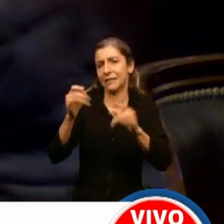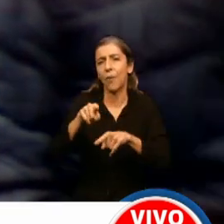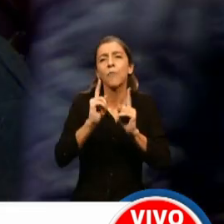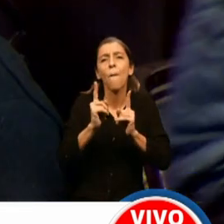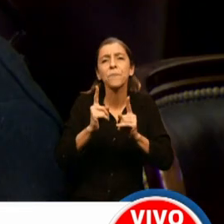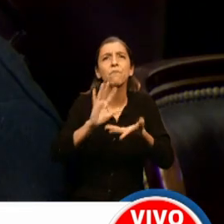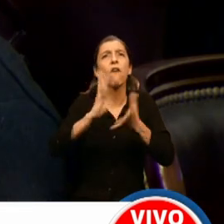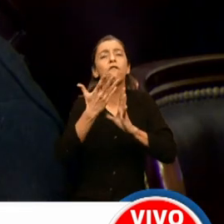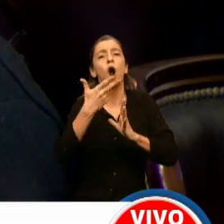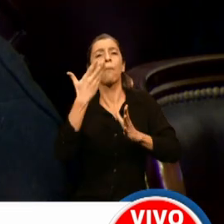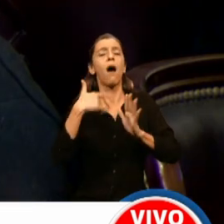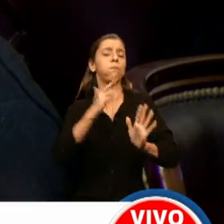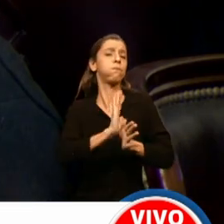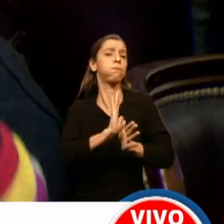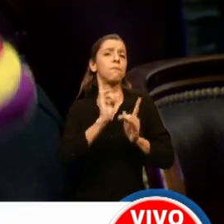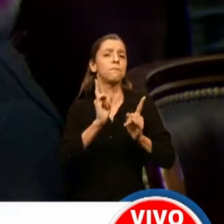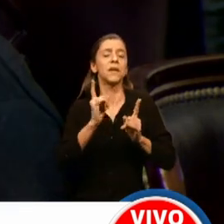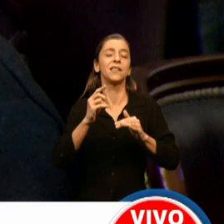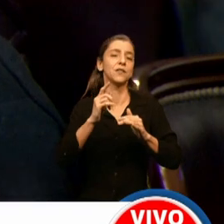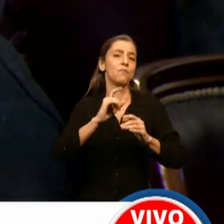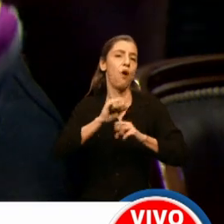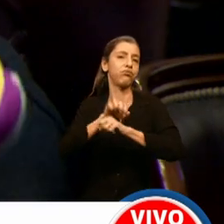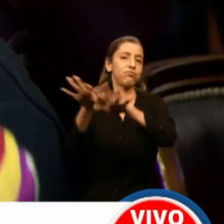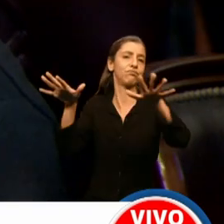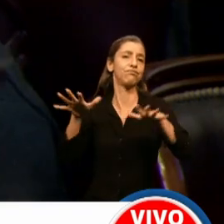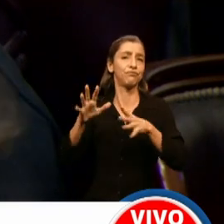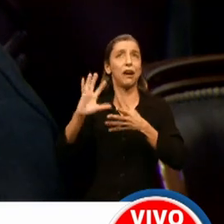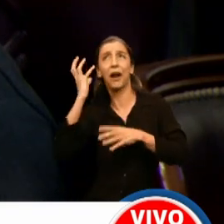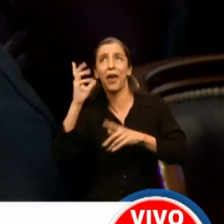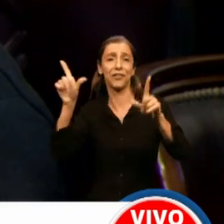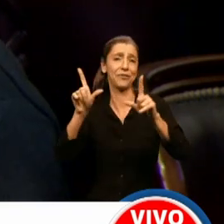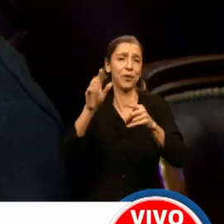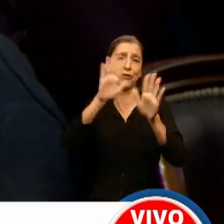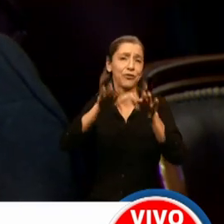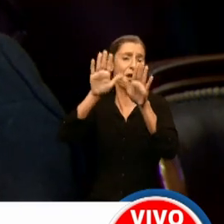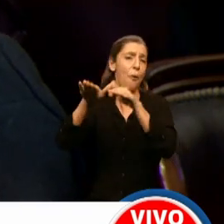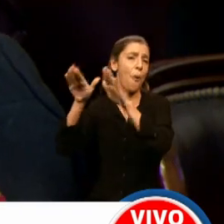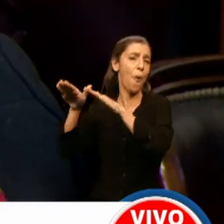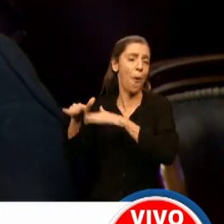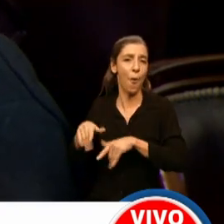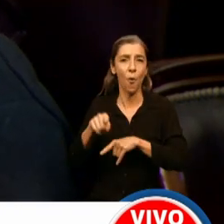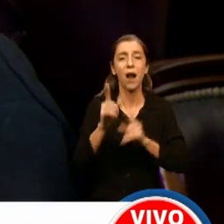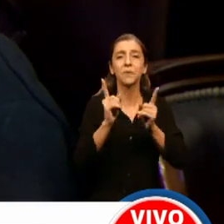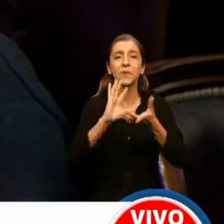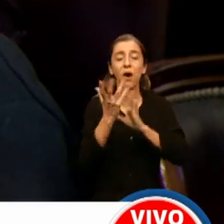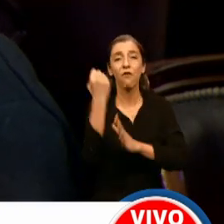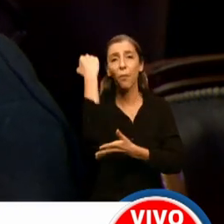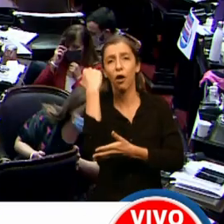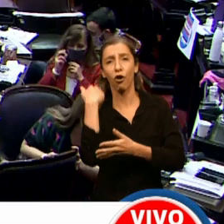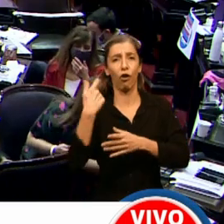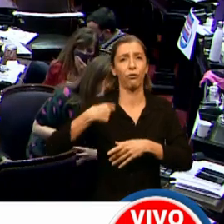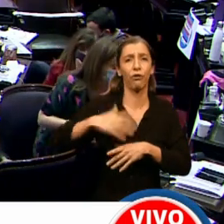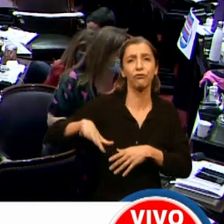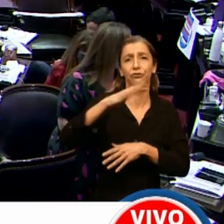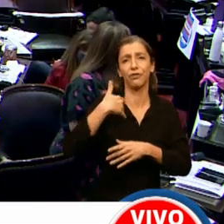mismo discurso adaptado a distintos formatos como transforman intereses económicos sociales y políticos en